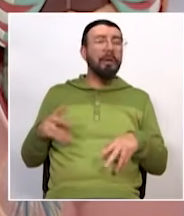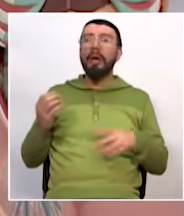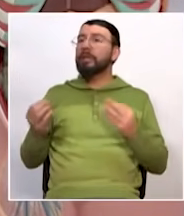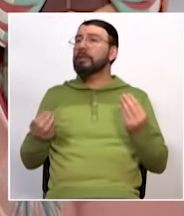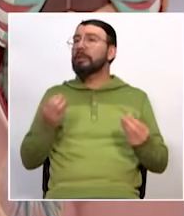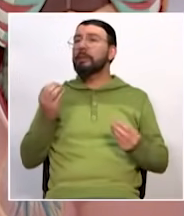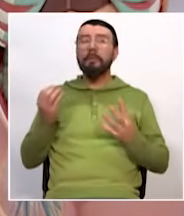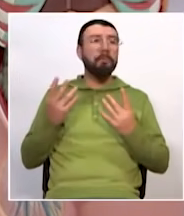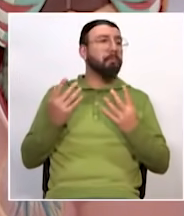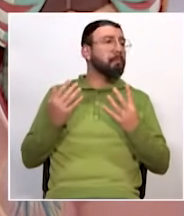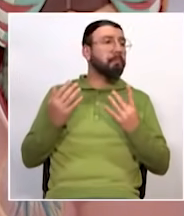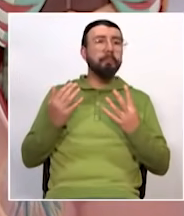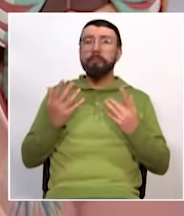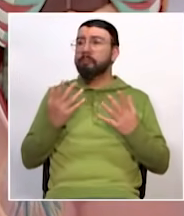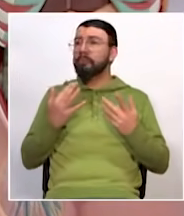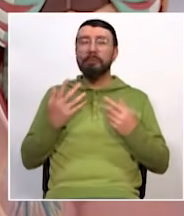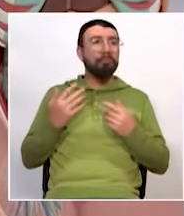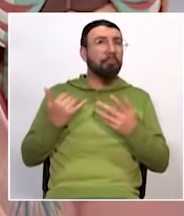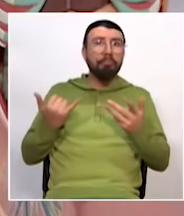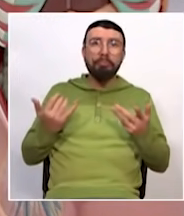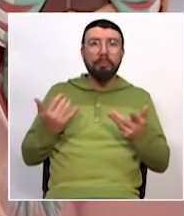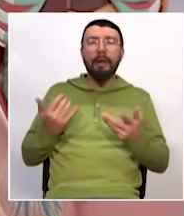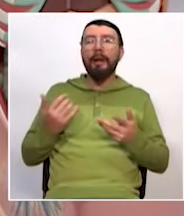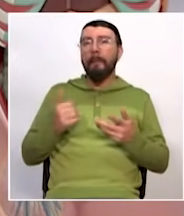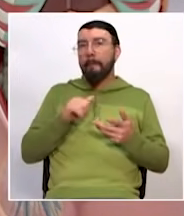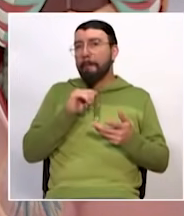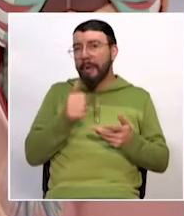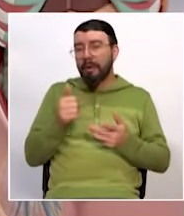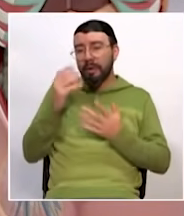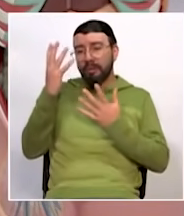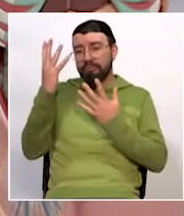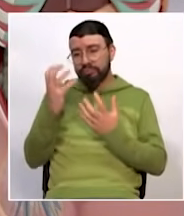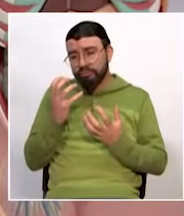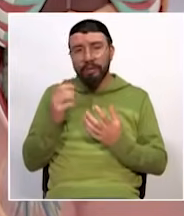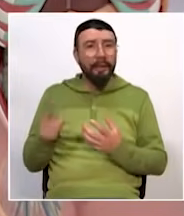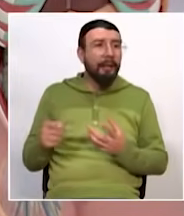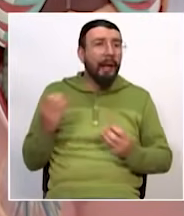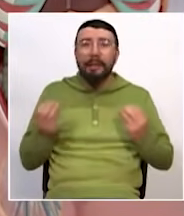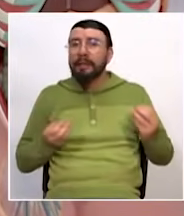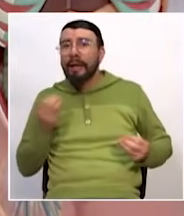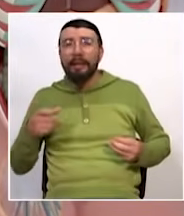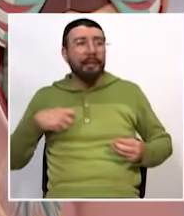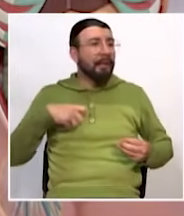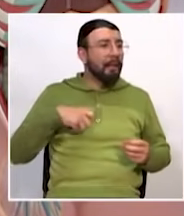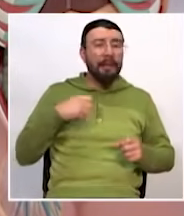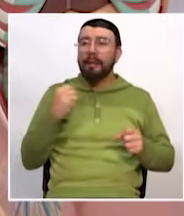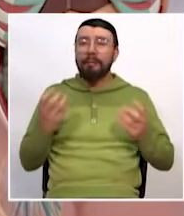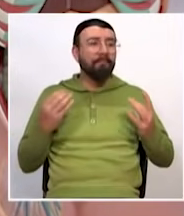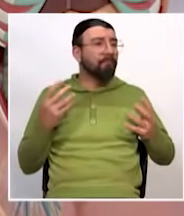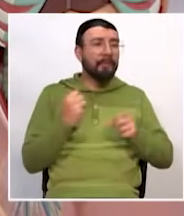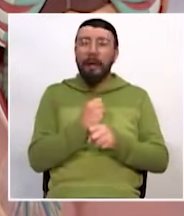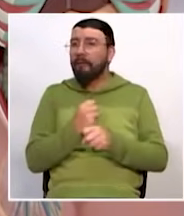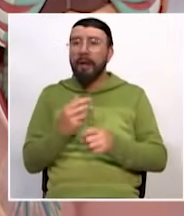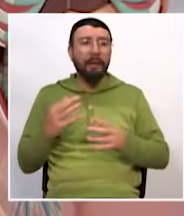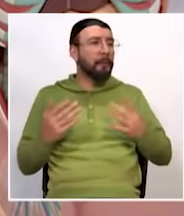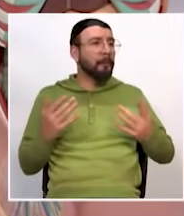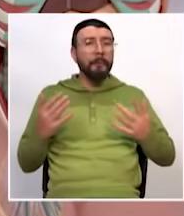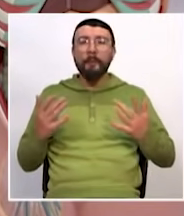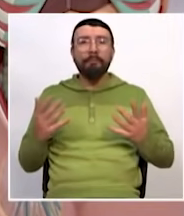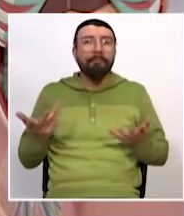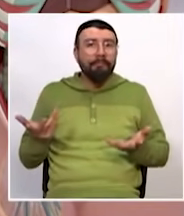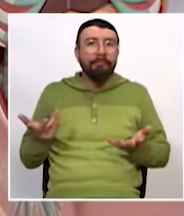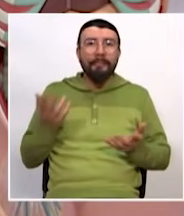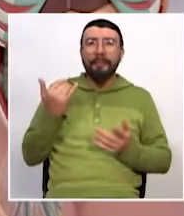eso favorece el estado depresivo la falta de ocupación la falta de actividad de allí que se